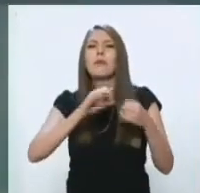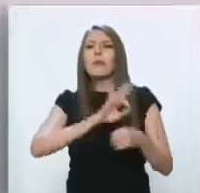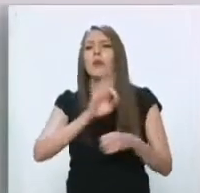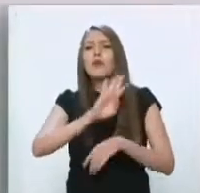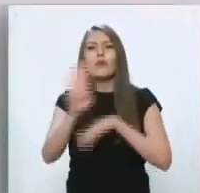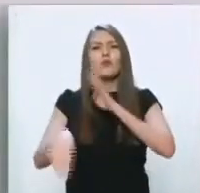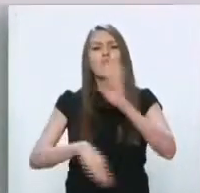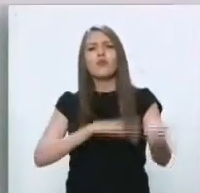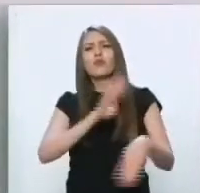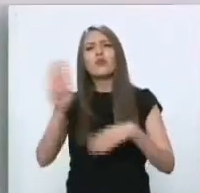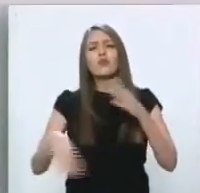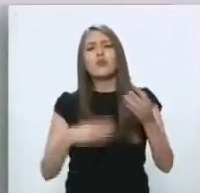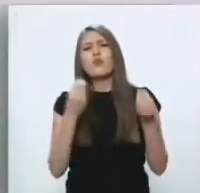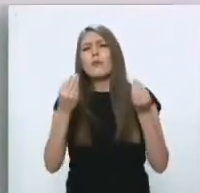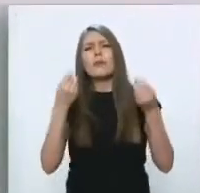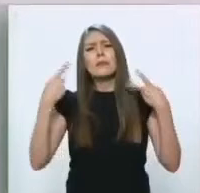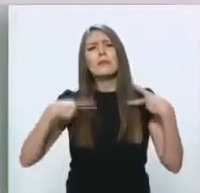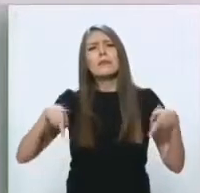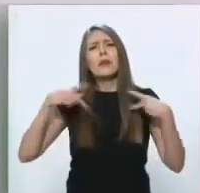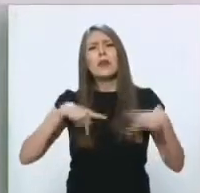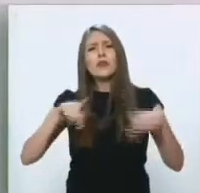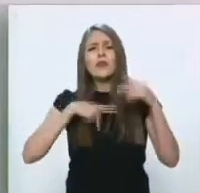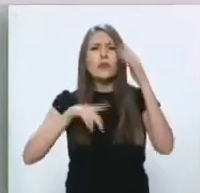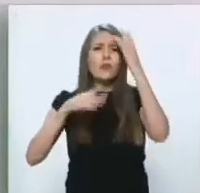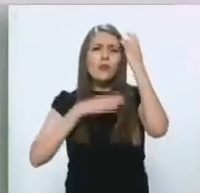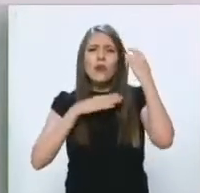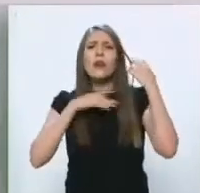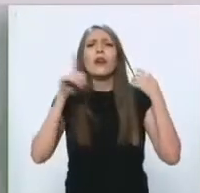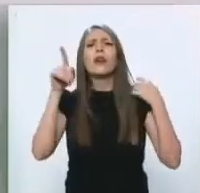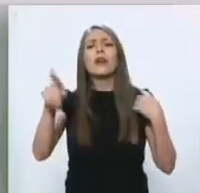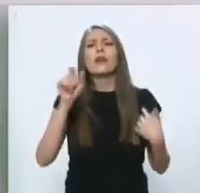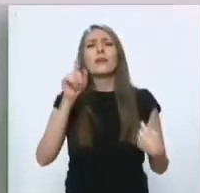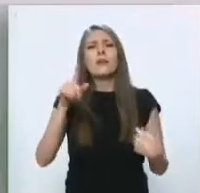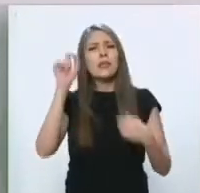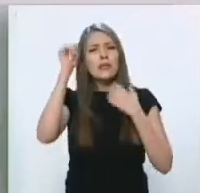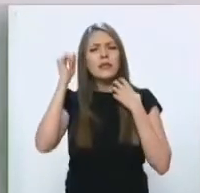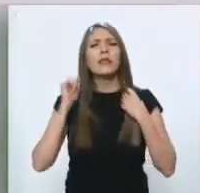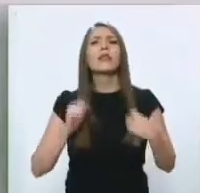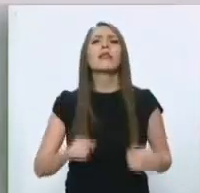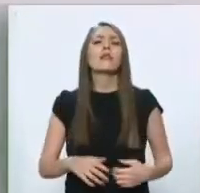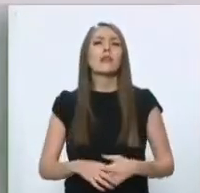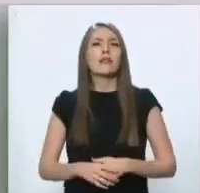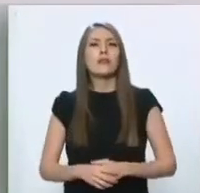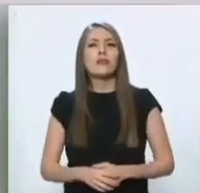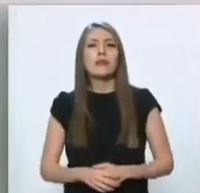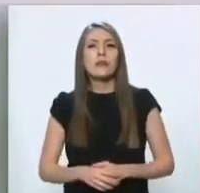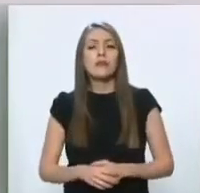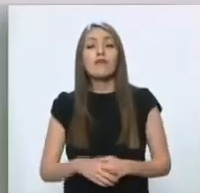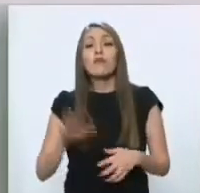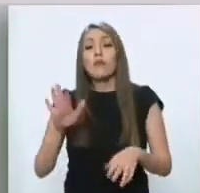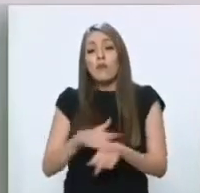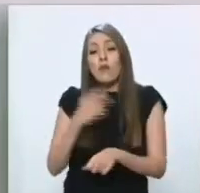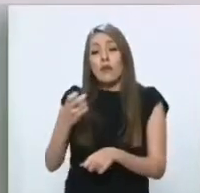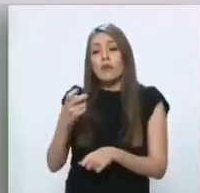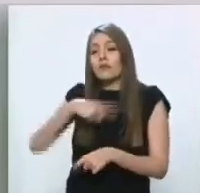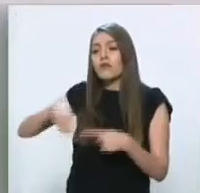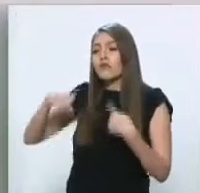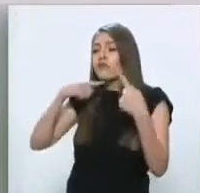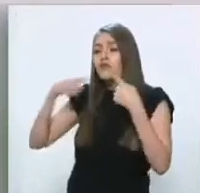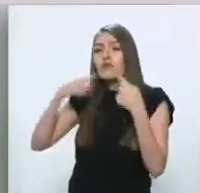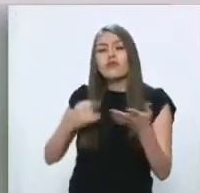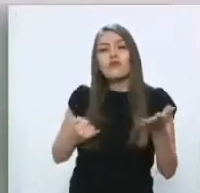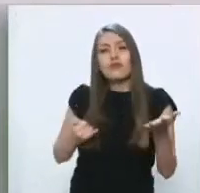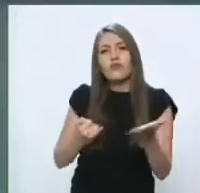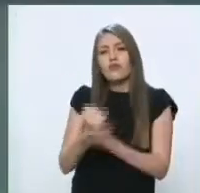personas inocentes en Culiacán, Sinaloa, y se tomó la decisión.